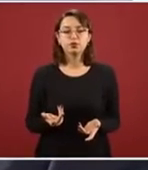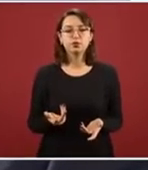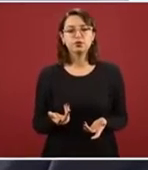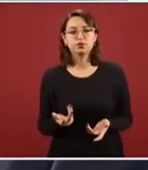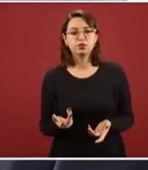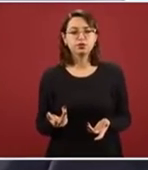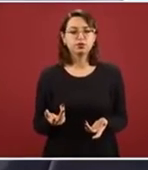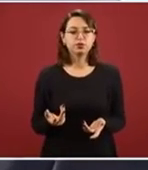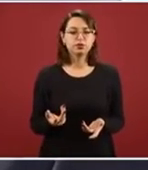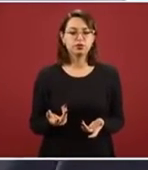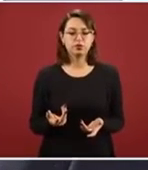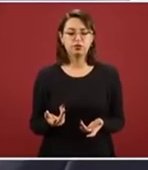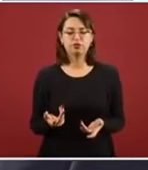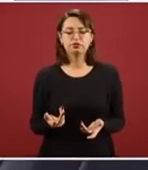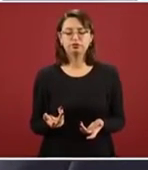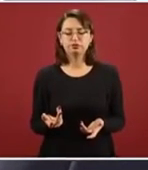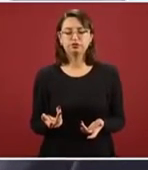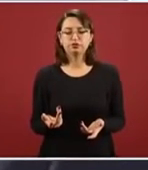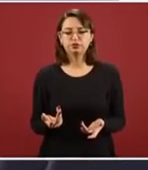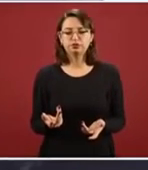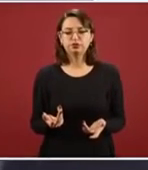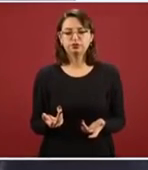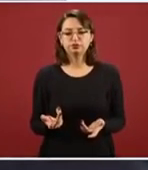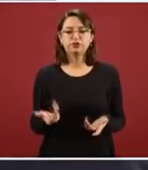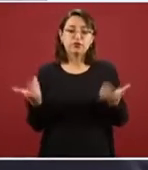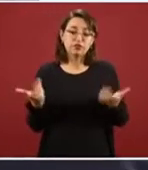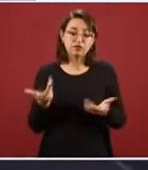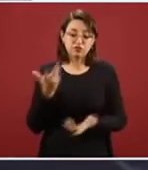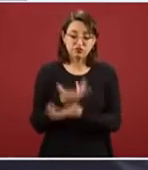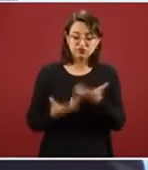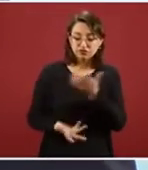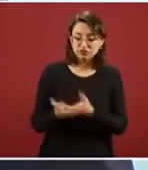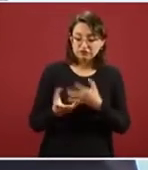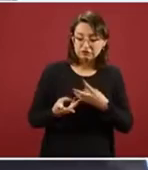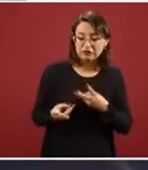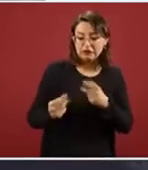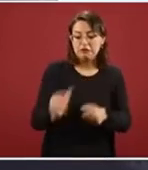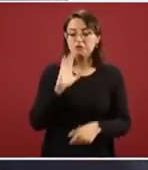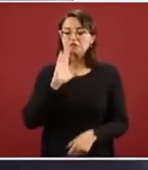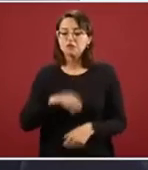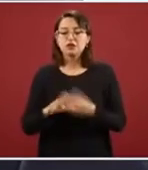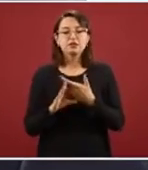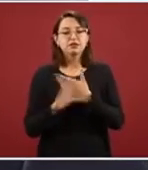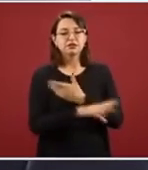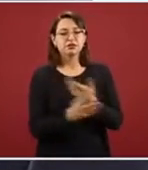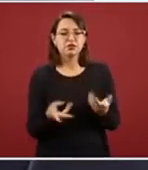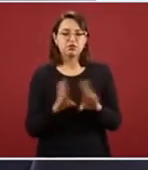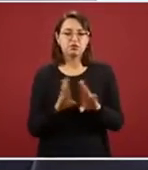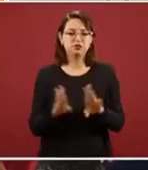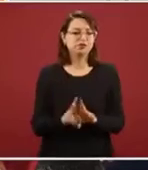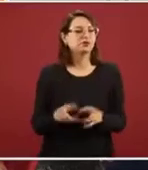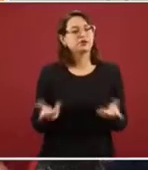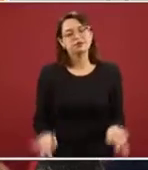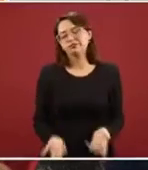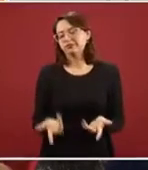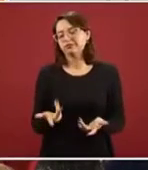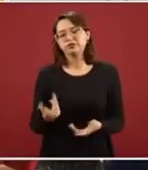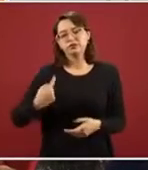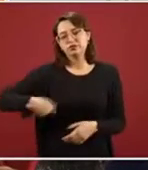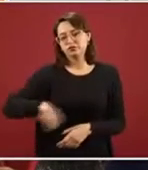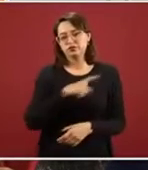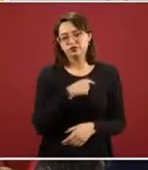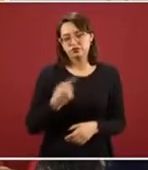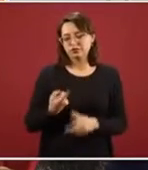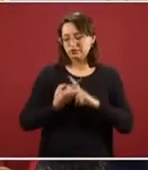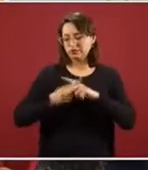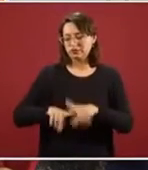que no existan, cómo evitar que existan malas prácticas en el manejo de esos recursos? Bueno, pues justamente como lo estamos haciendo desde el primero